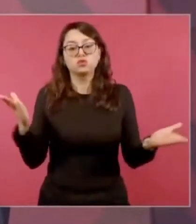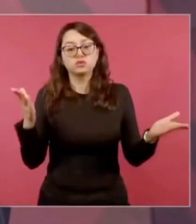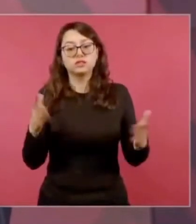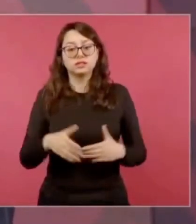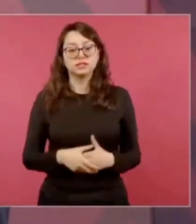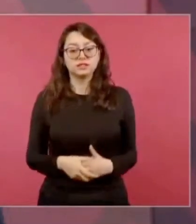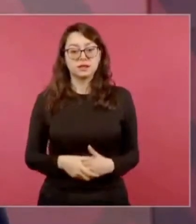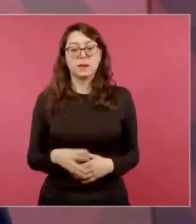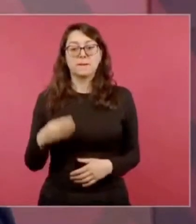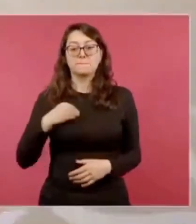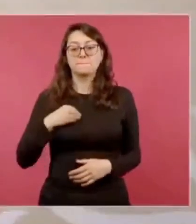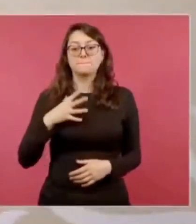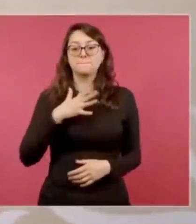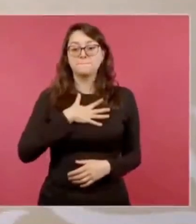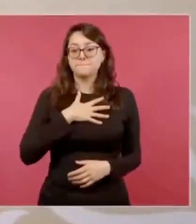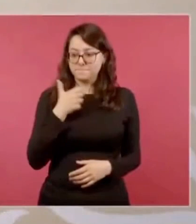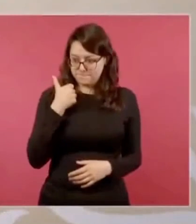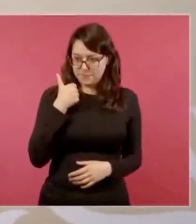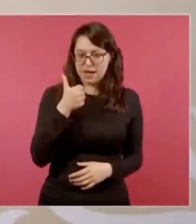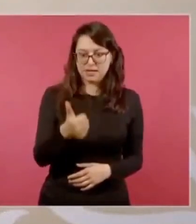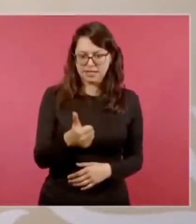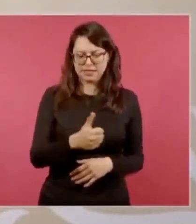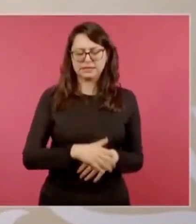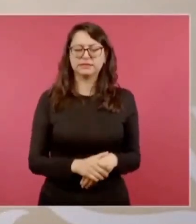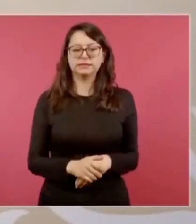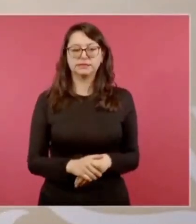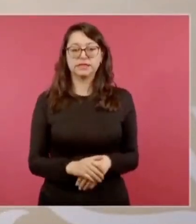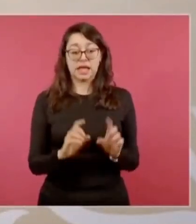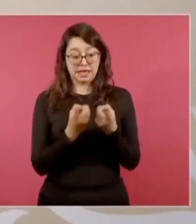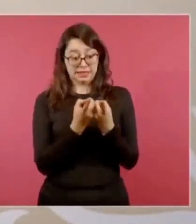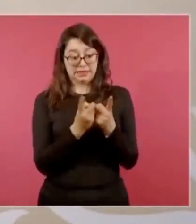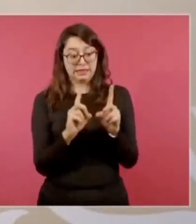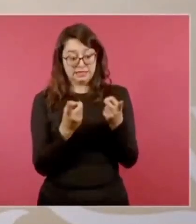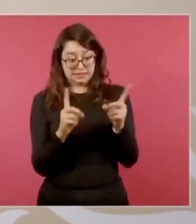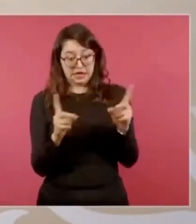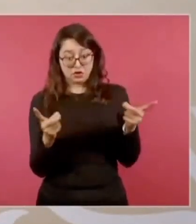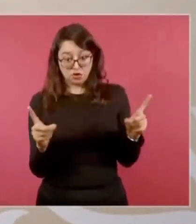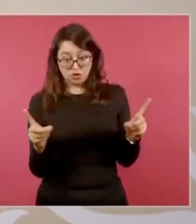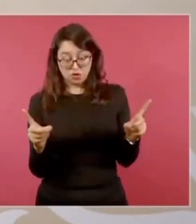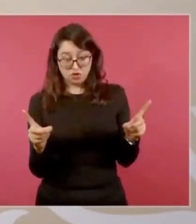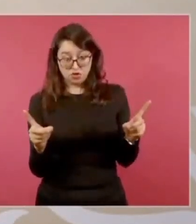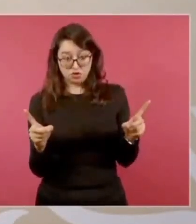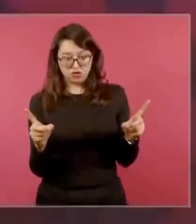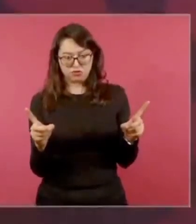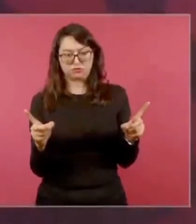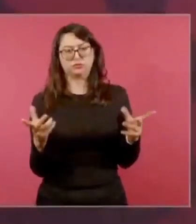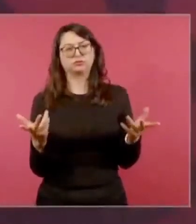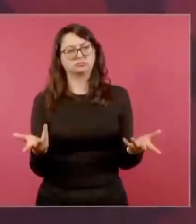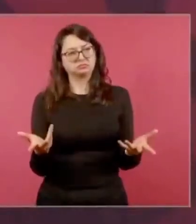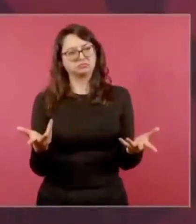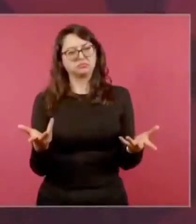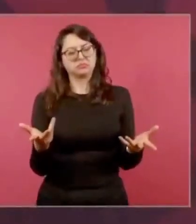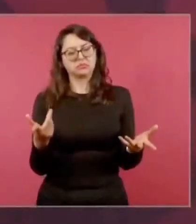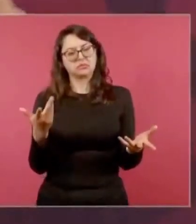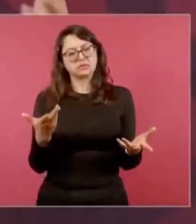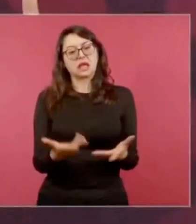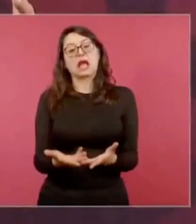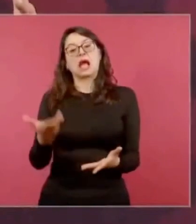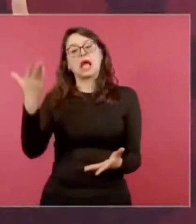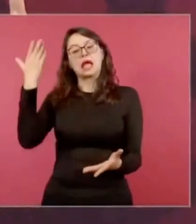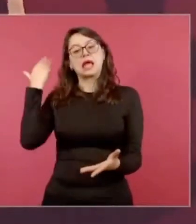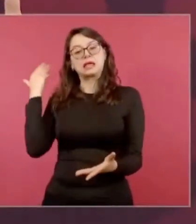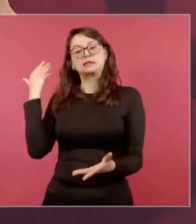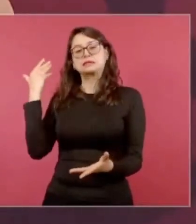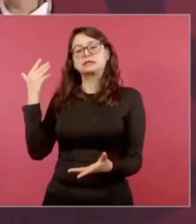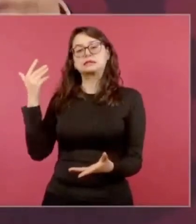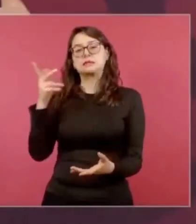desarrollo antes se usaba más la palabra, el